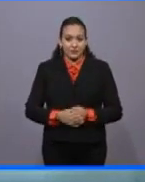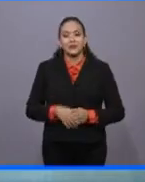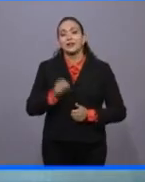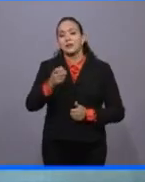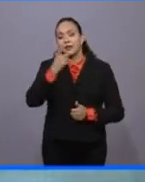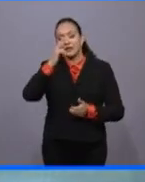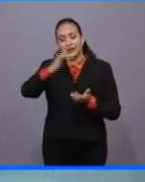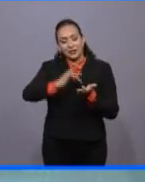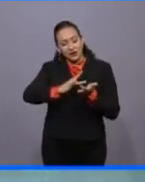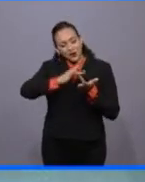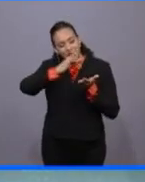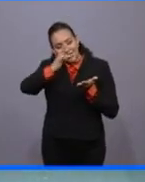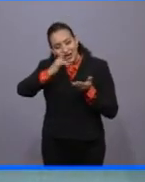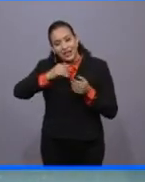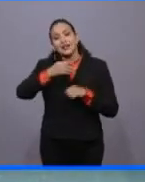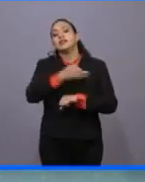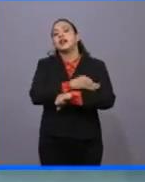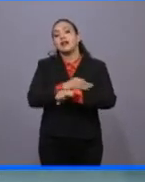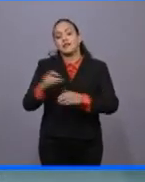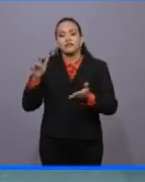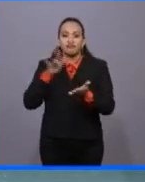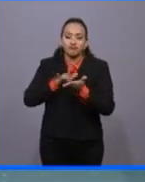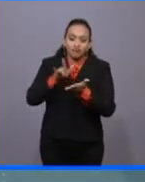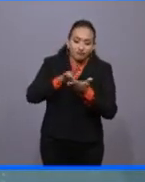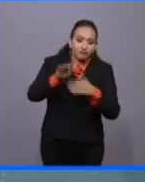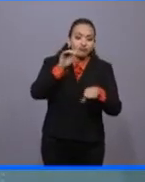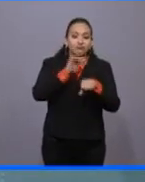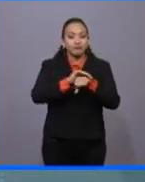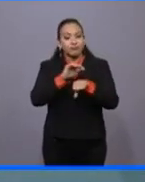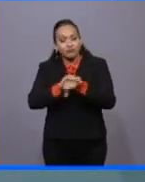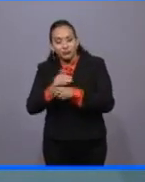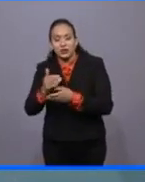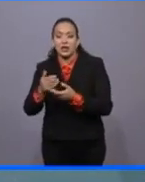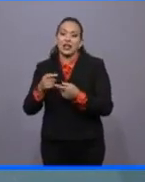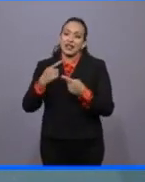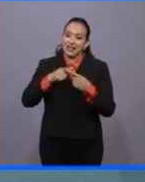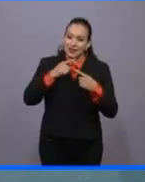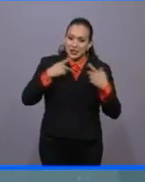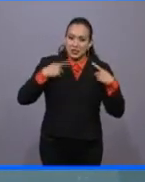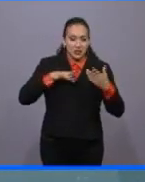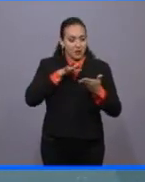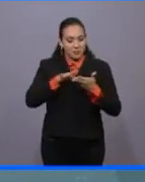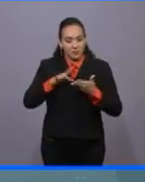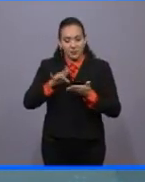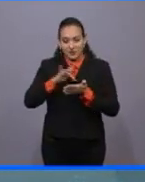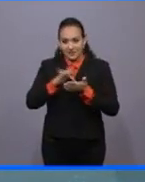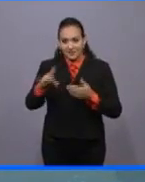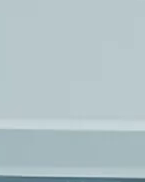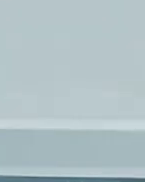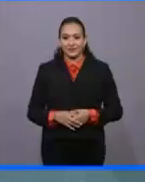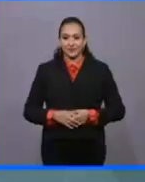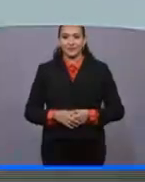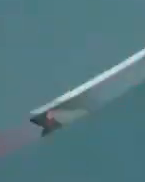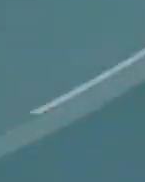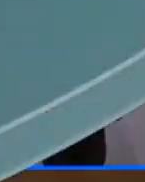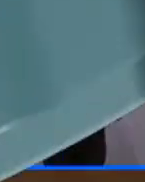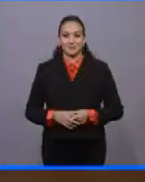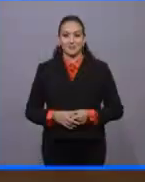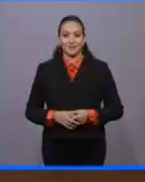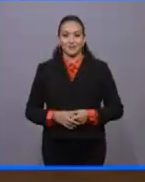agradeció el apoyo y aliento de su familia, amigos, seres queridos y colaboradores.